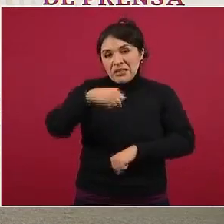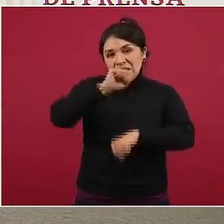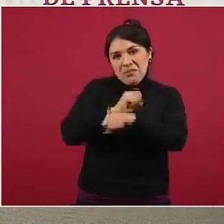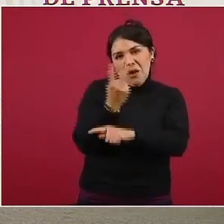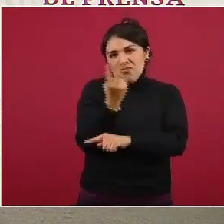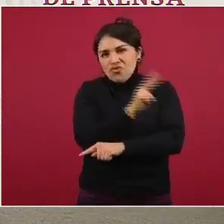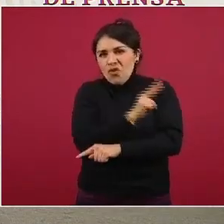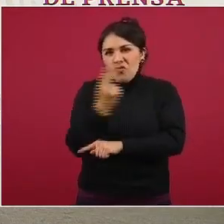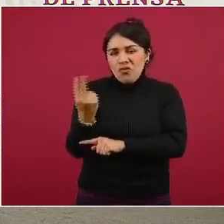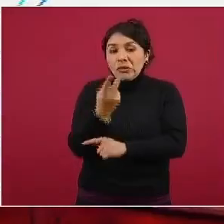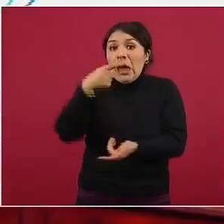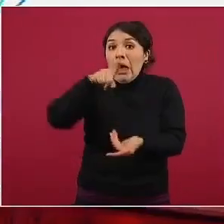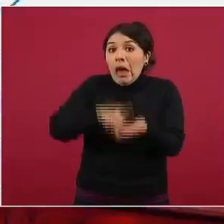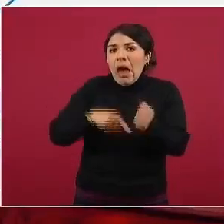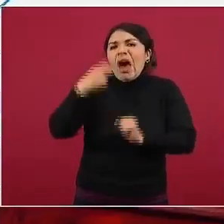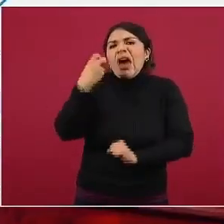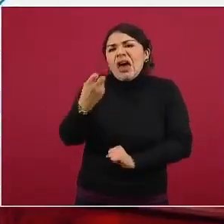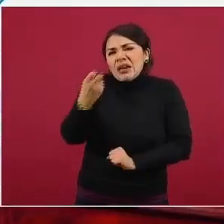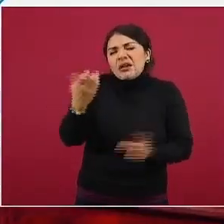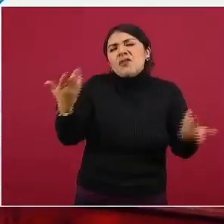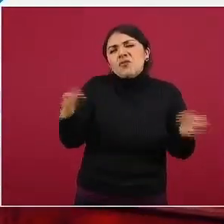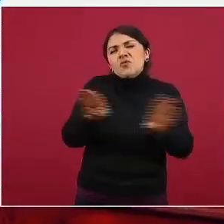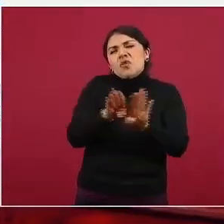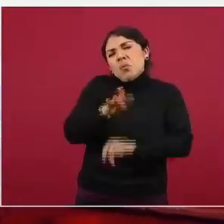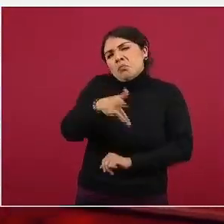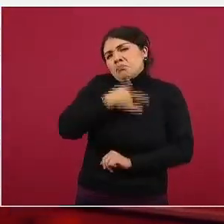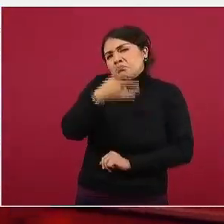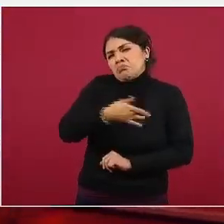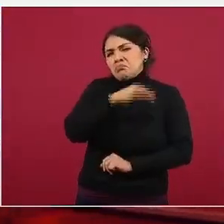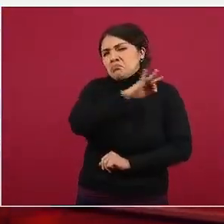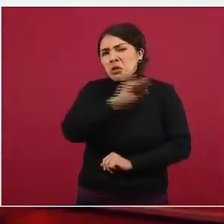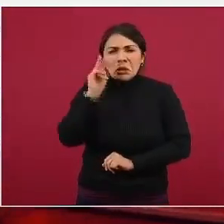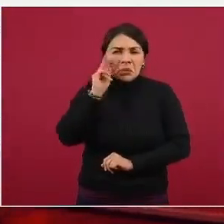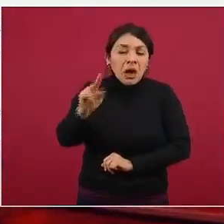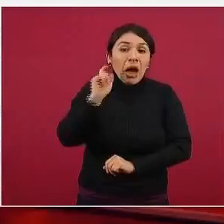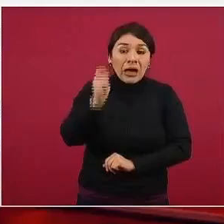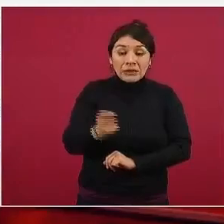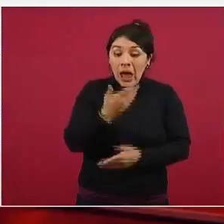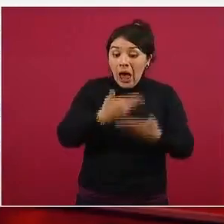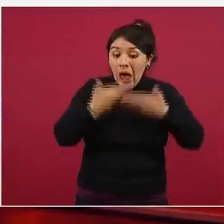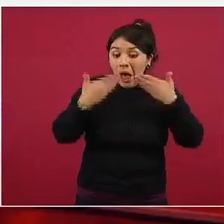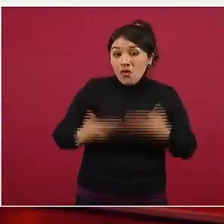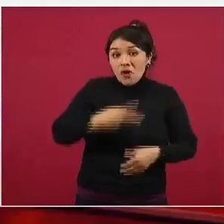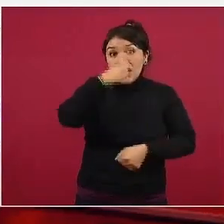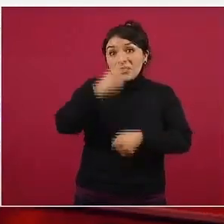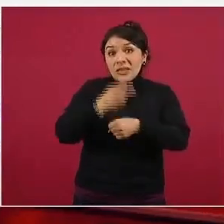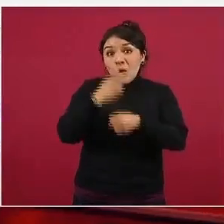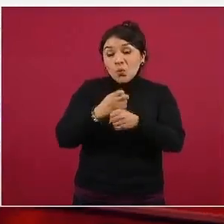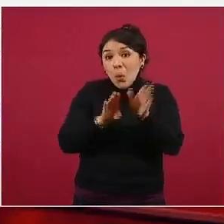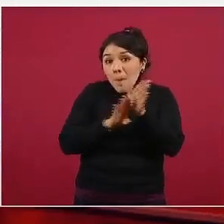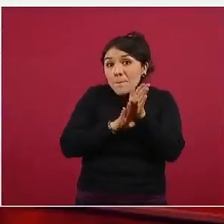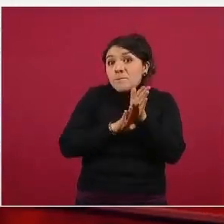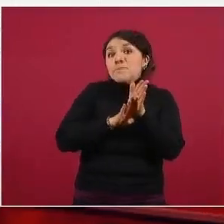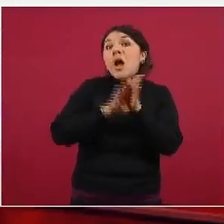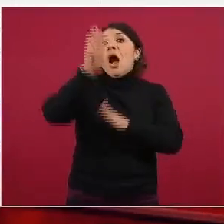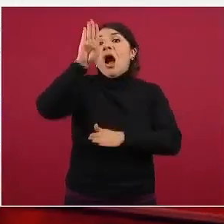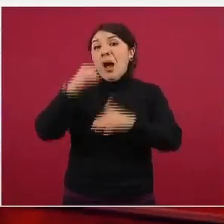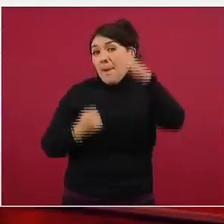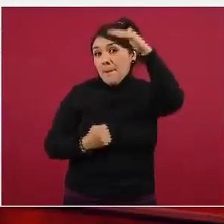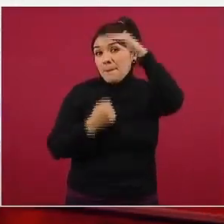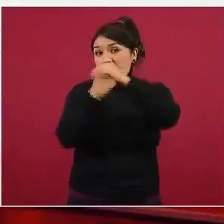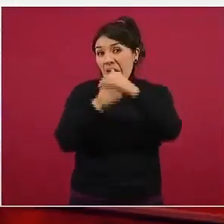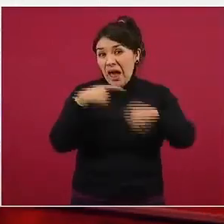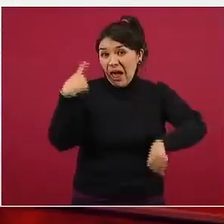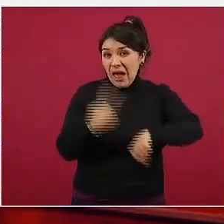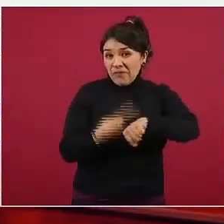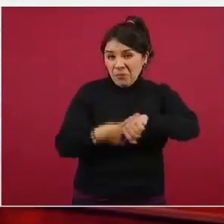dos, lo que implica o lo que sugiere que en esta segunda rebrote, en lo que hemos tenido, este